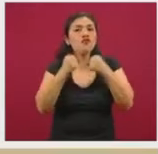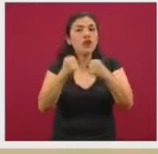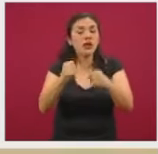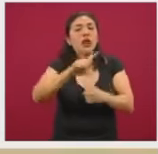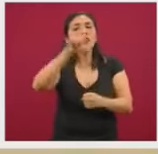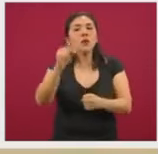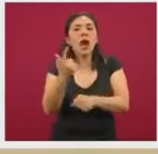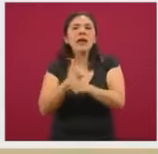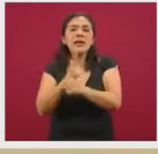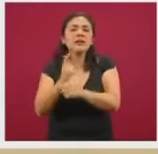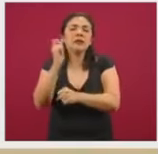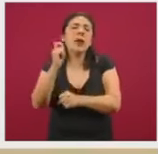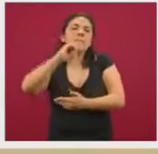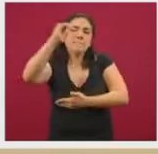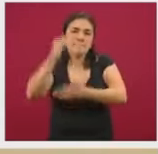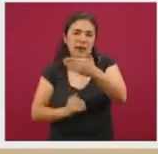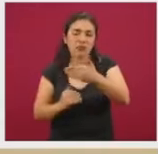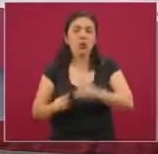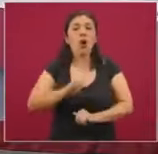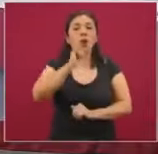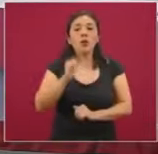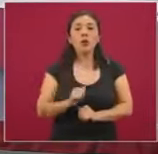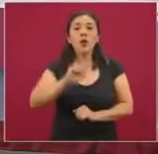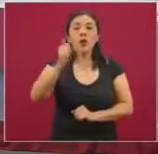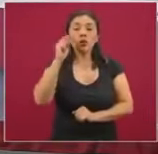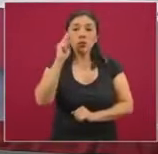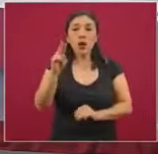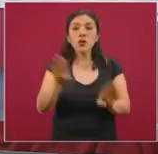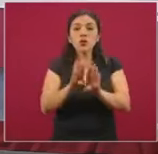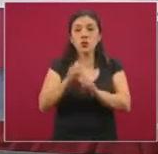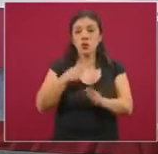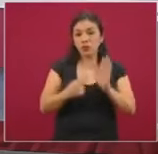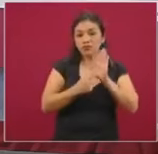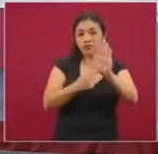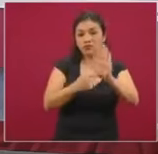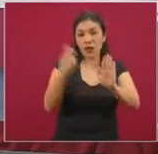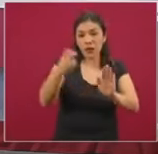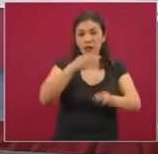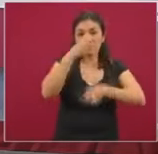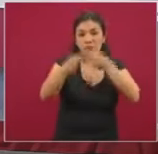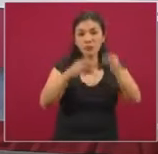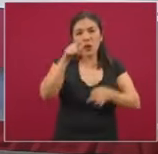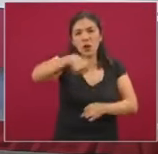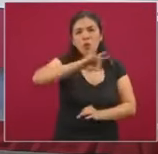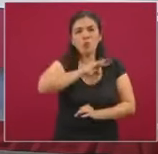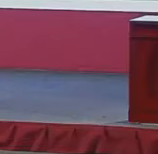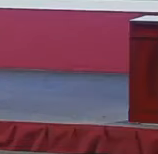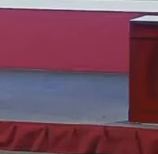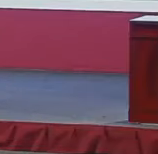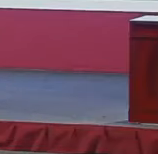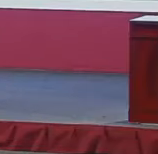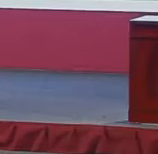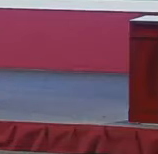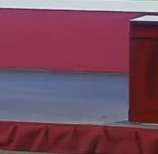que no tienen exceso. Y la otra forma gráfica en que lo presentamos en el boletín, también para que puedan comparar,